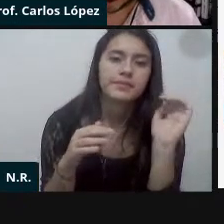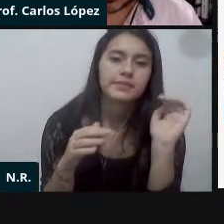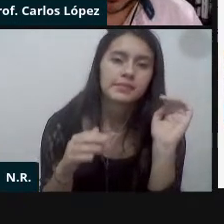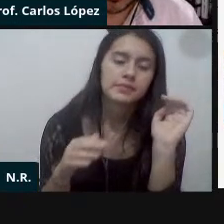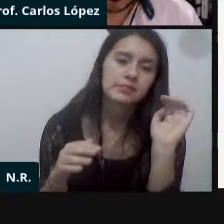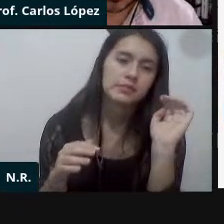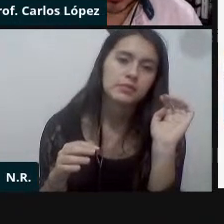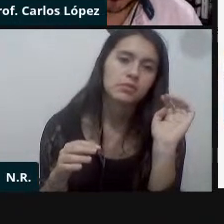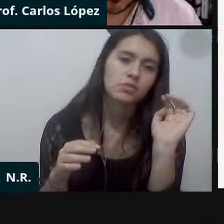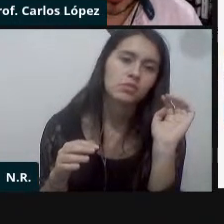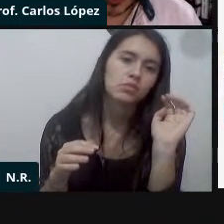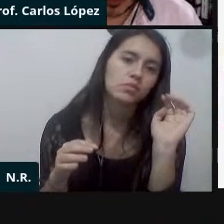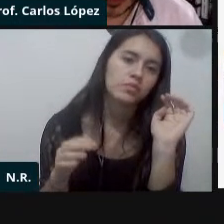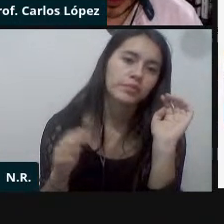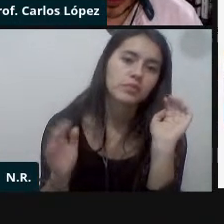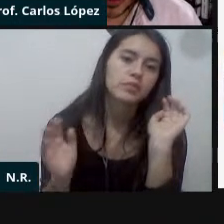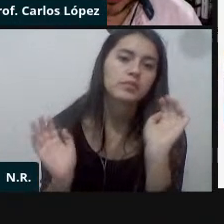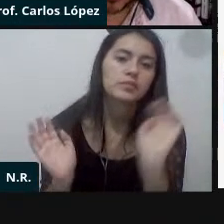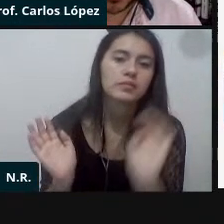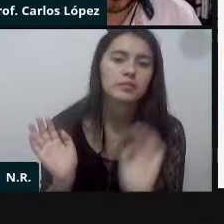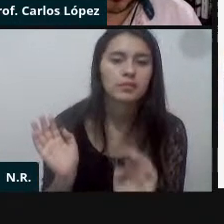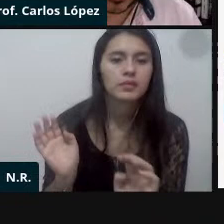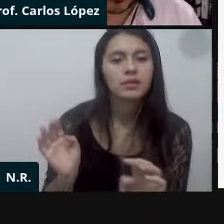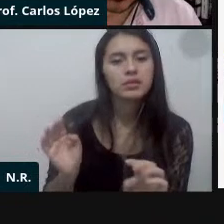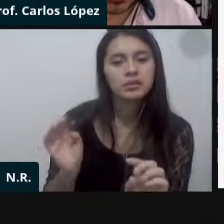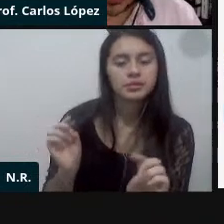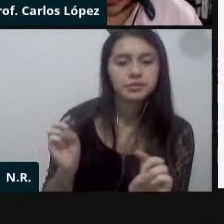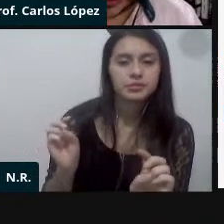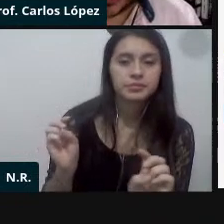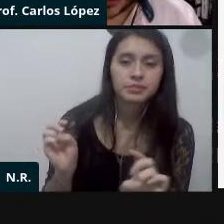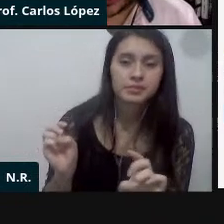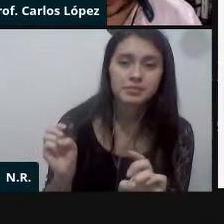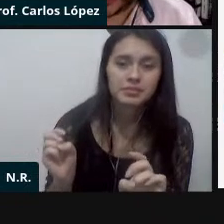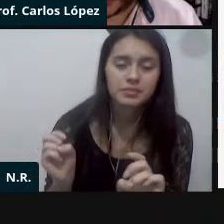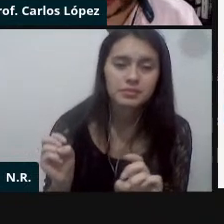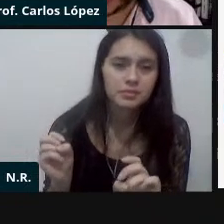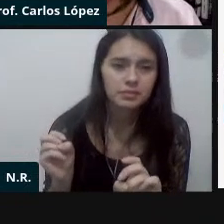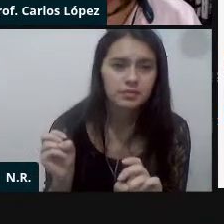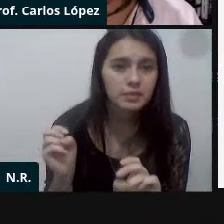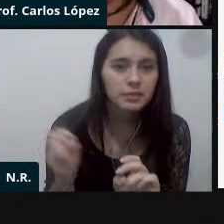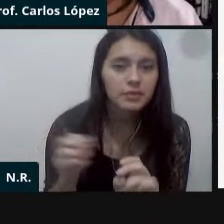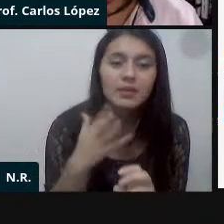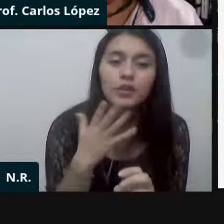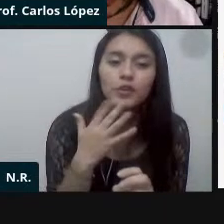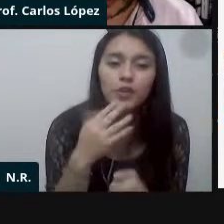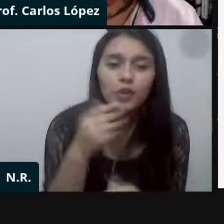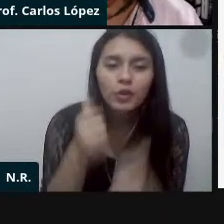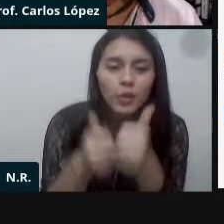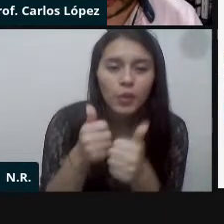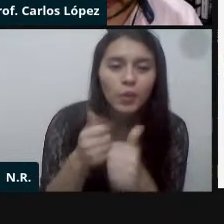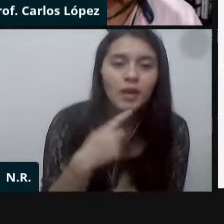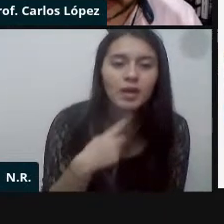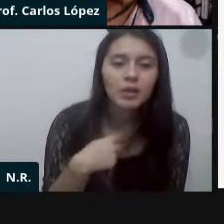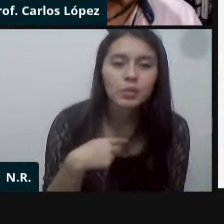así. ¿Sí? ¿Qué color le provoca, maestra Liliana? Dígame qué color le provoca. A